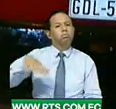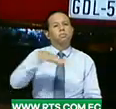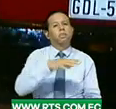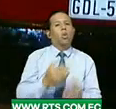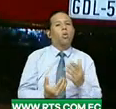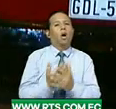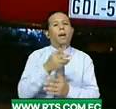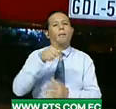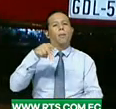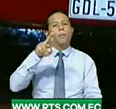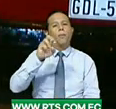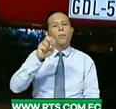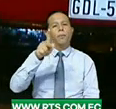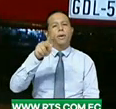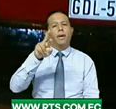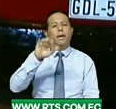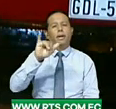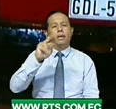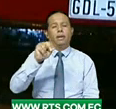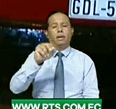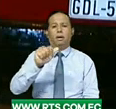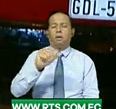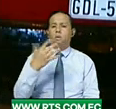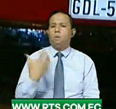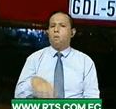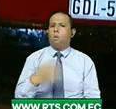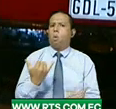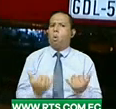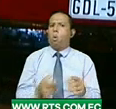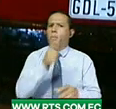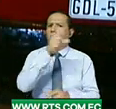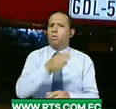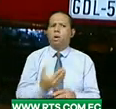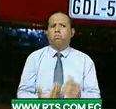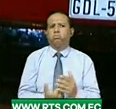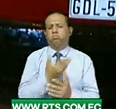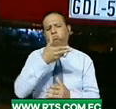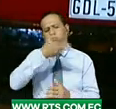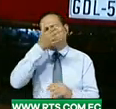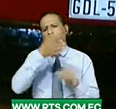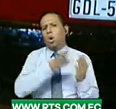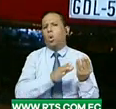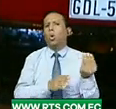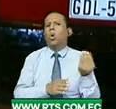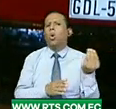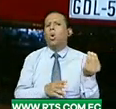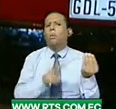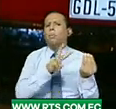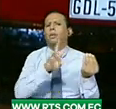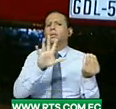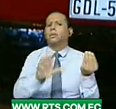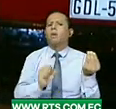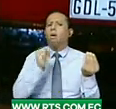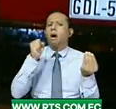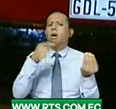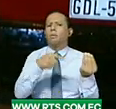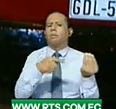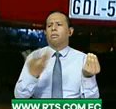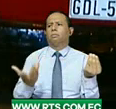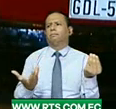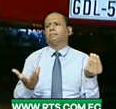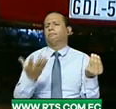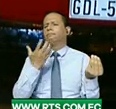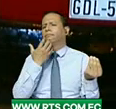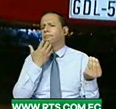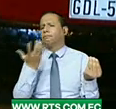Nueva Prosperina, donde hoy se suscitó otro hecho violento, pues acabaron con la vida de un joven de tan solo 25 años de edad.